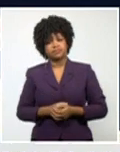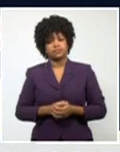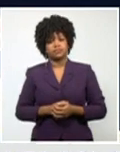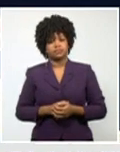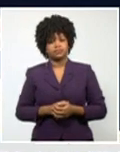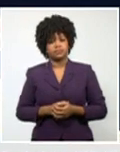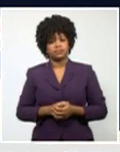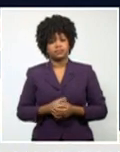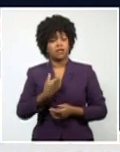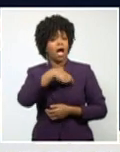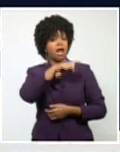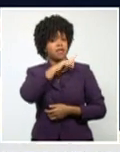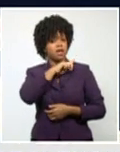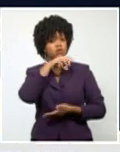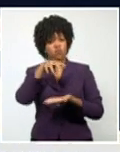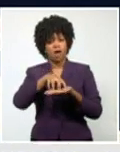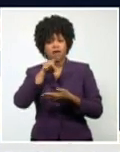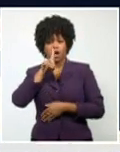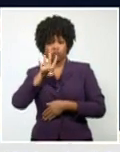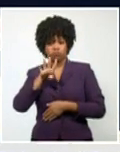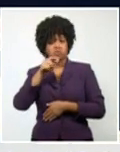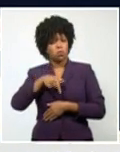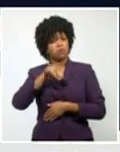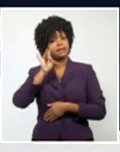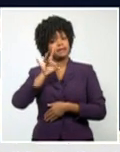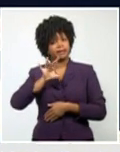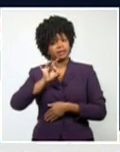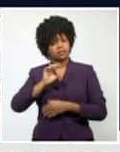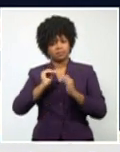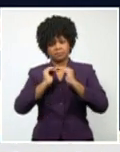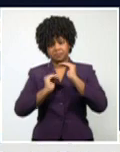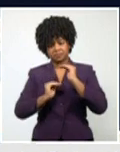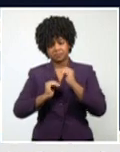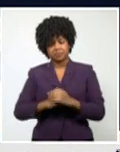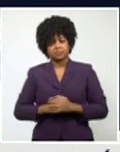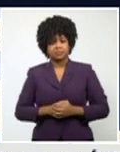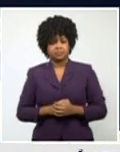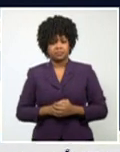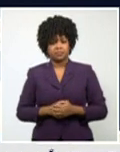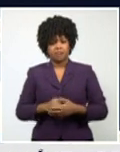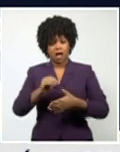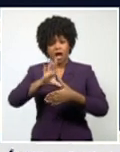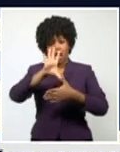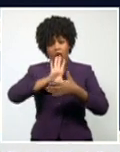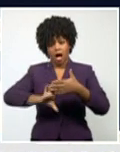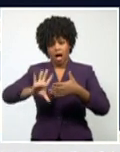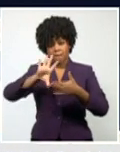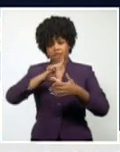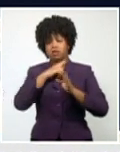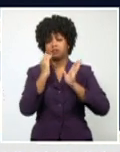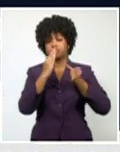ayer éramos el lugar 14, hoy somos el lugar número 15. En las Américas la letalidad es de